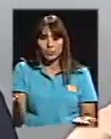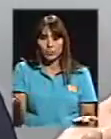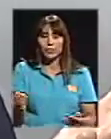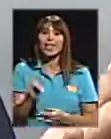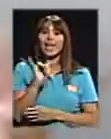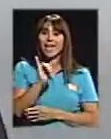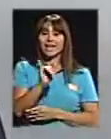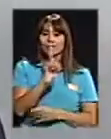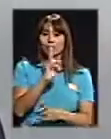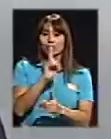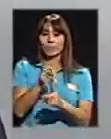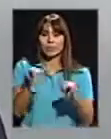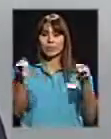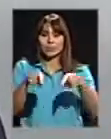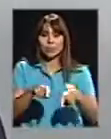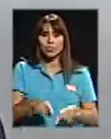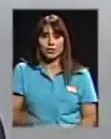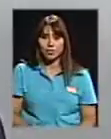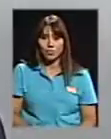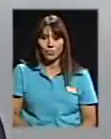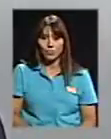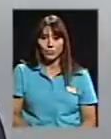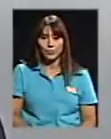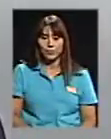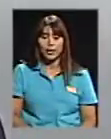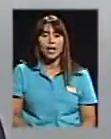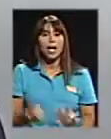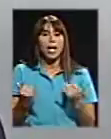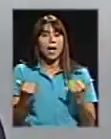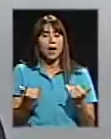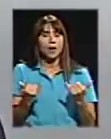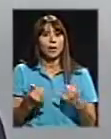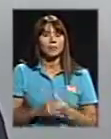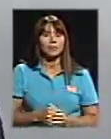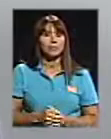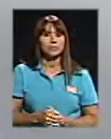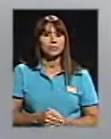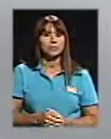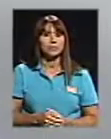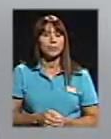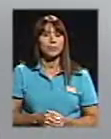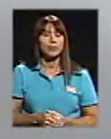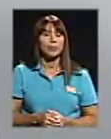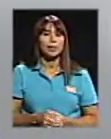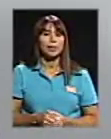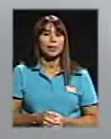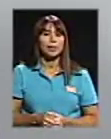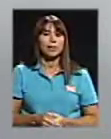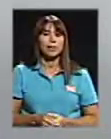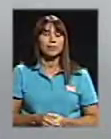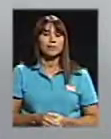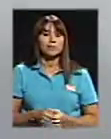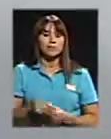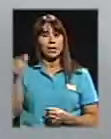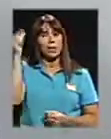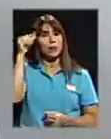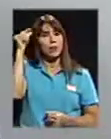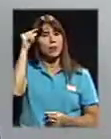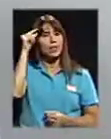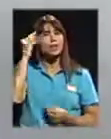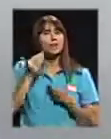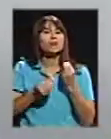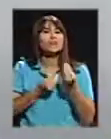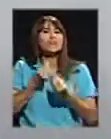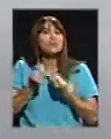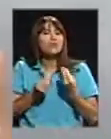estaba ocurriendo. Ahora, ¿qué es lo que ha hecho el gobierno? ¿Cuál ha sido